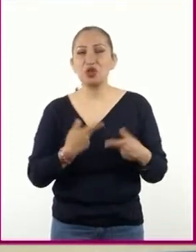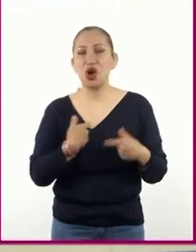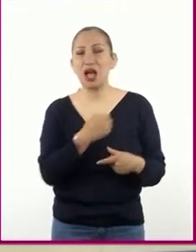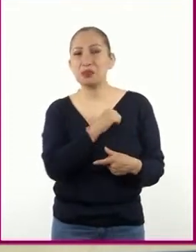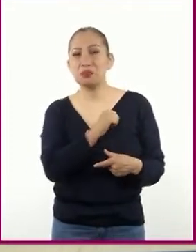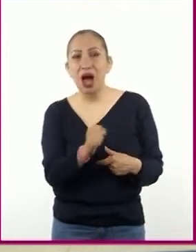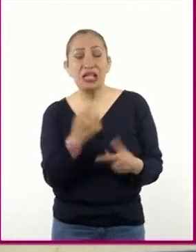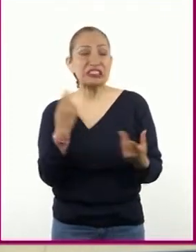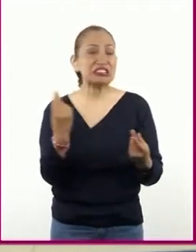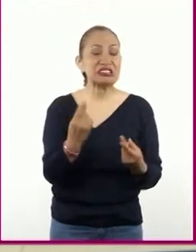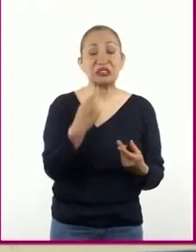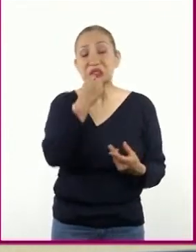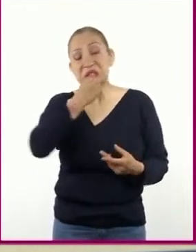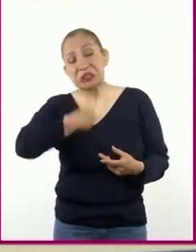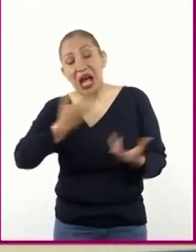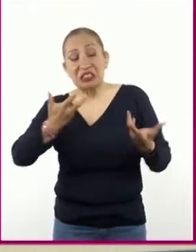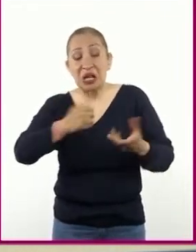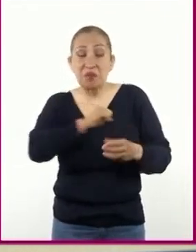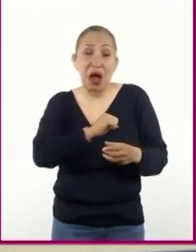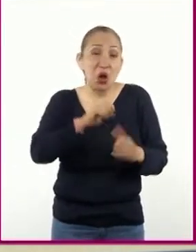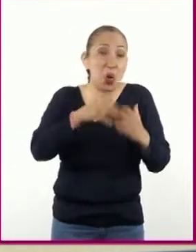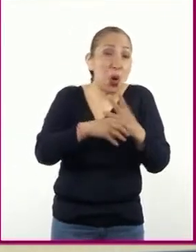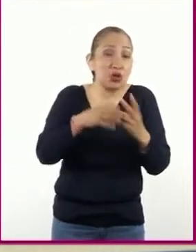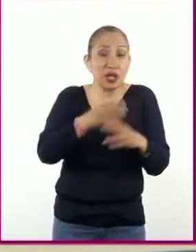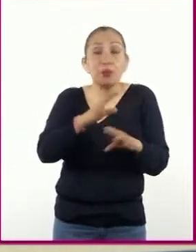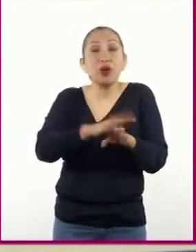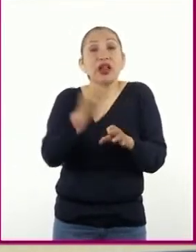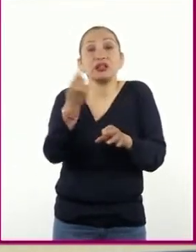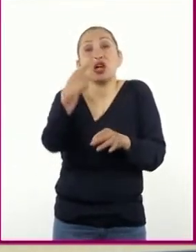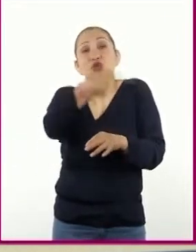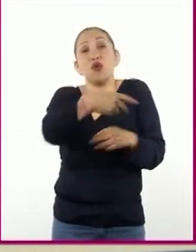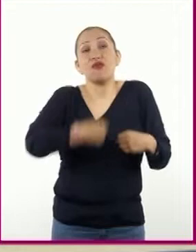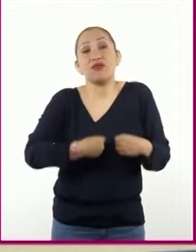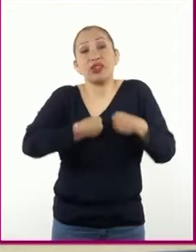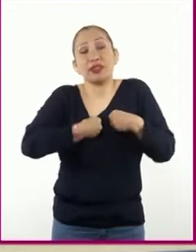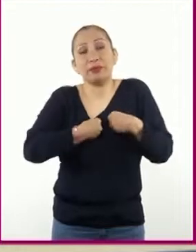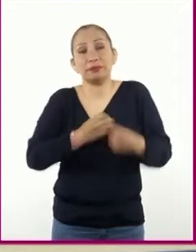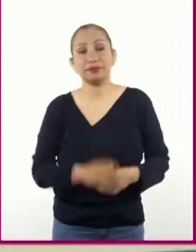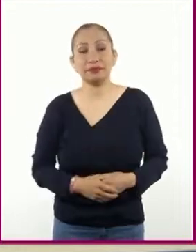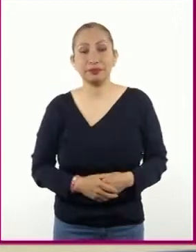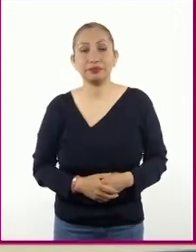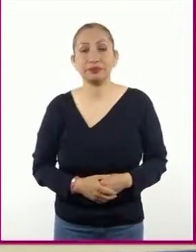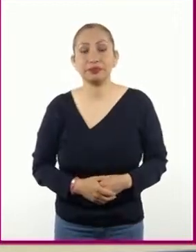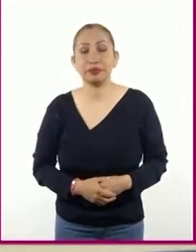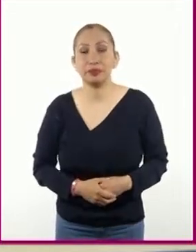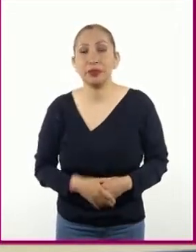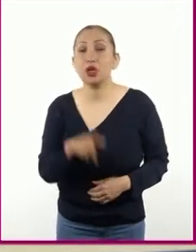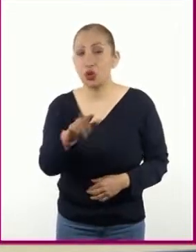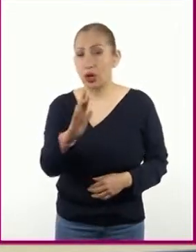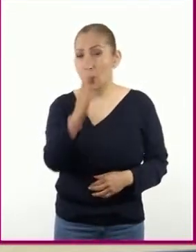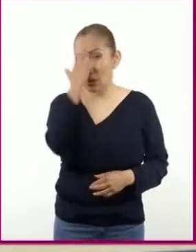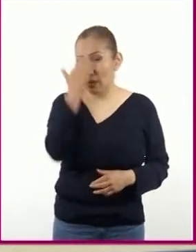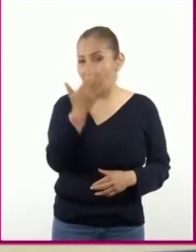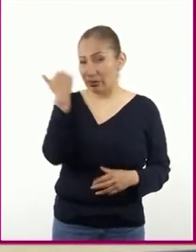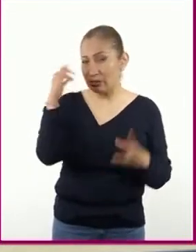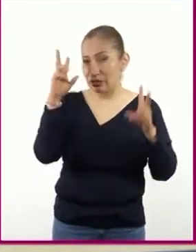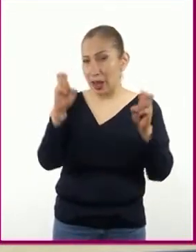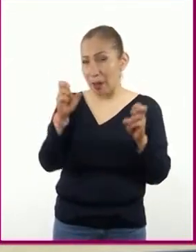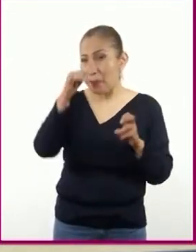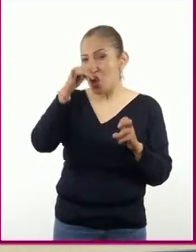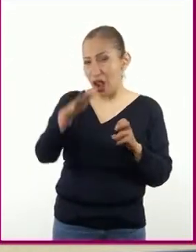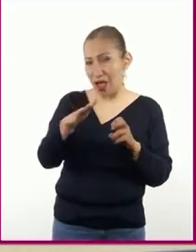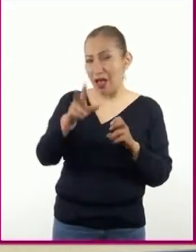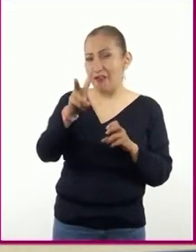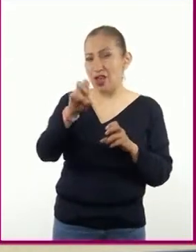por la urgencia de satisfacer las necesidades básicas de supervivencia. Si recuerdan, cuando vieron el tema de la